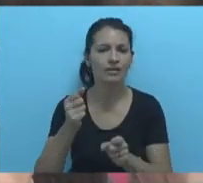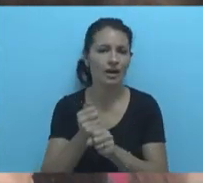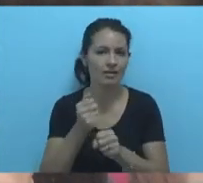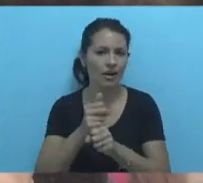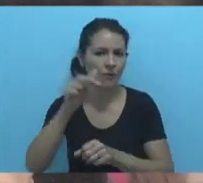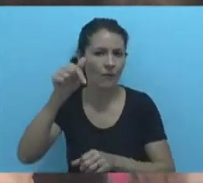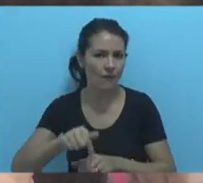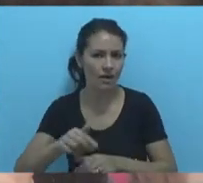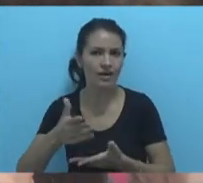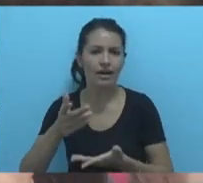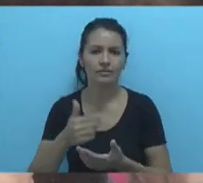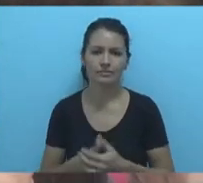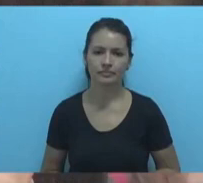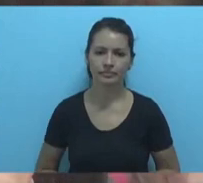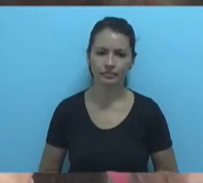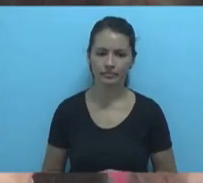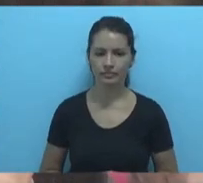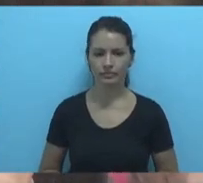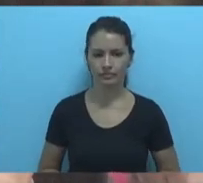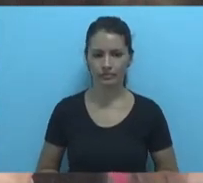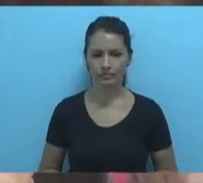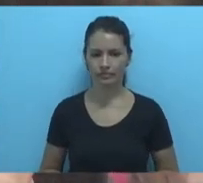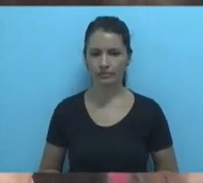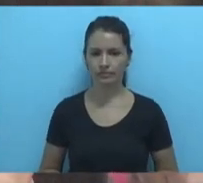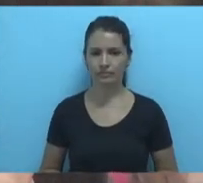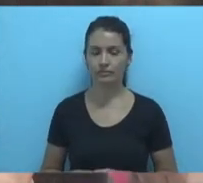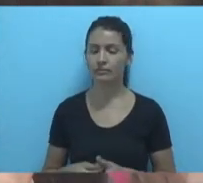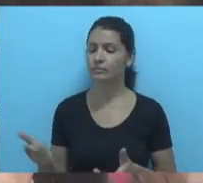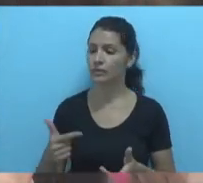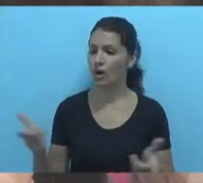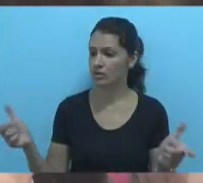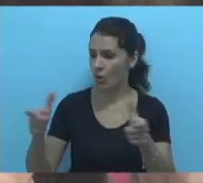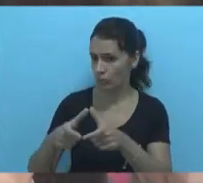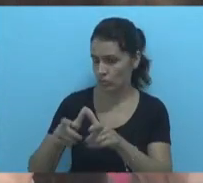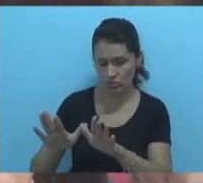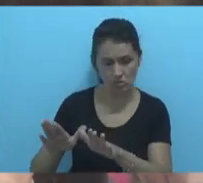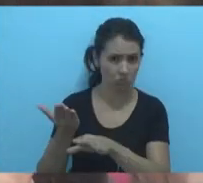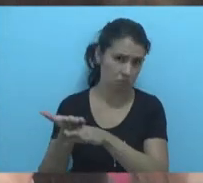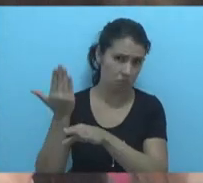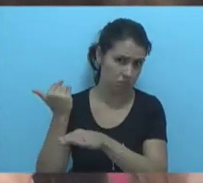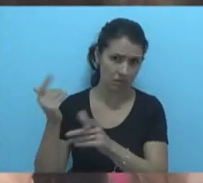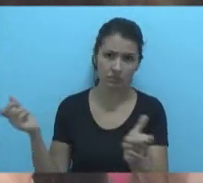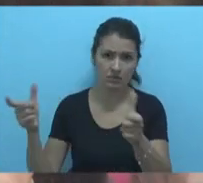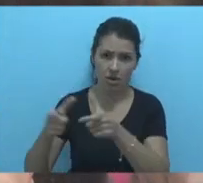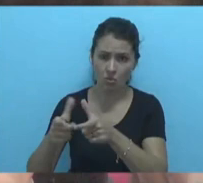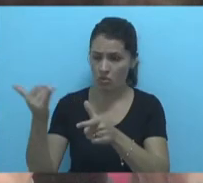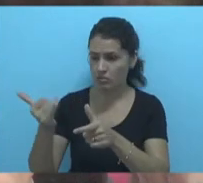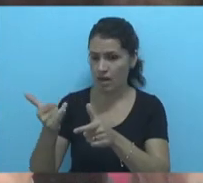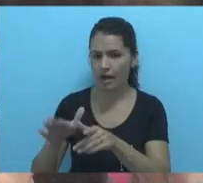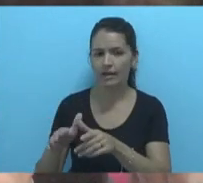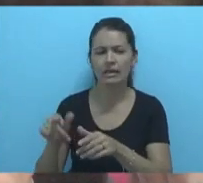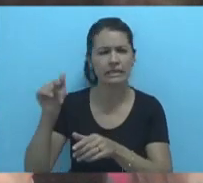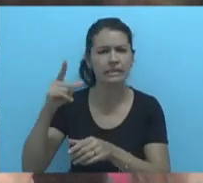trascendentales. A la noche del día que tuvimos la reunión, convocados por el senador del departamento San Justo, el